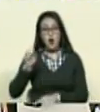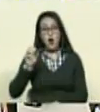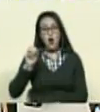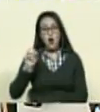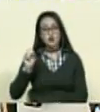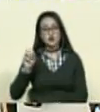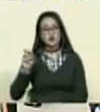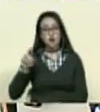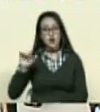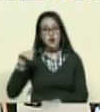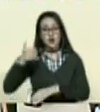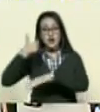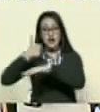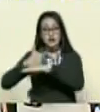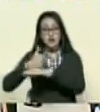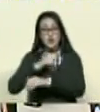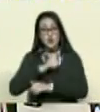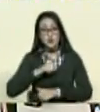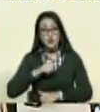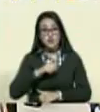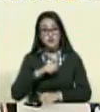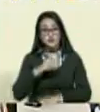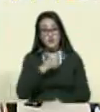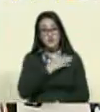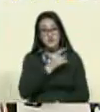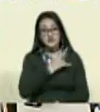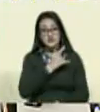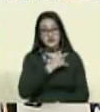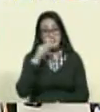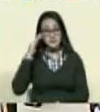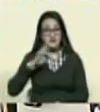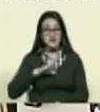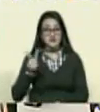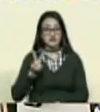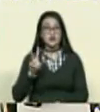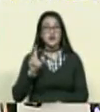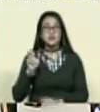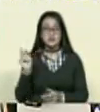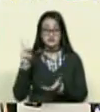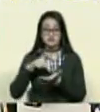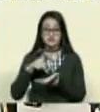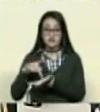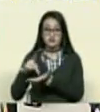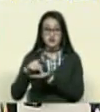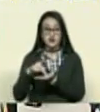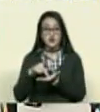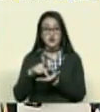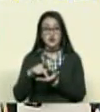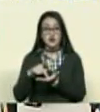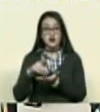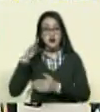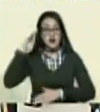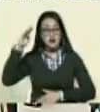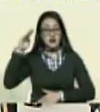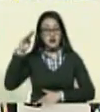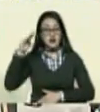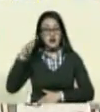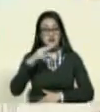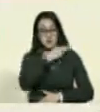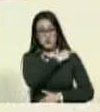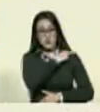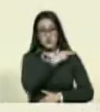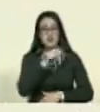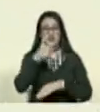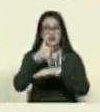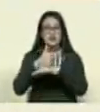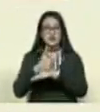rector de la Universidad Militar de Venezuela. También es recibido por el general de brigada Héctor José Reyes Aguado, director